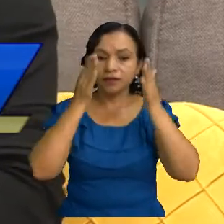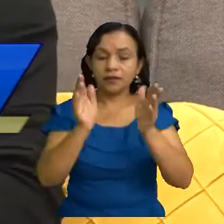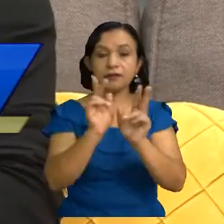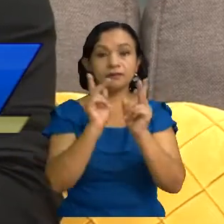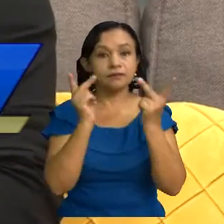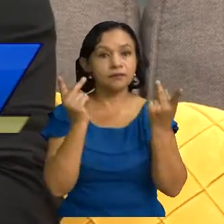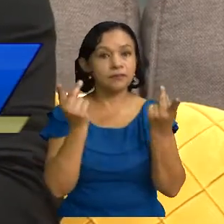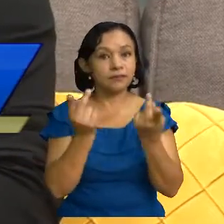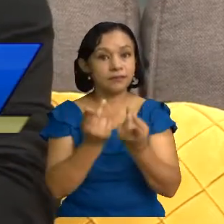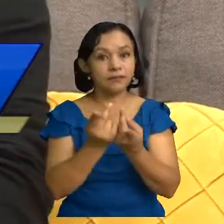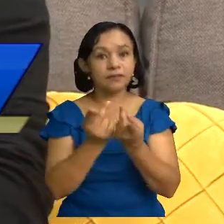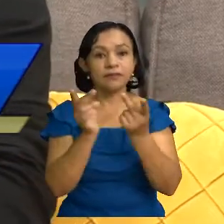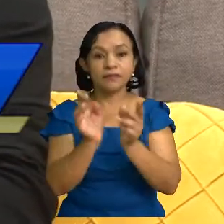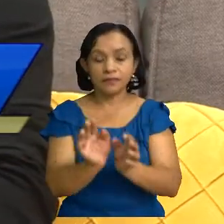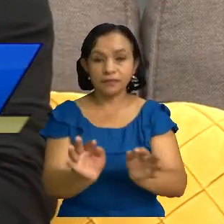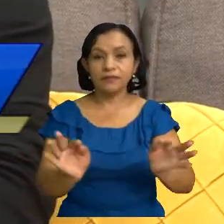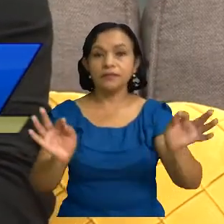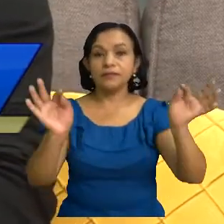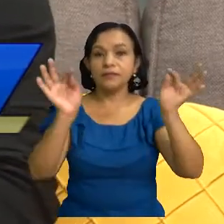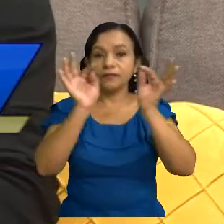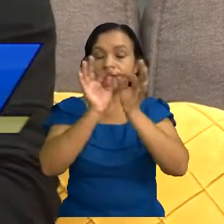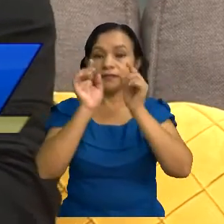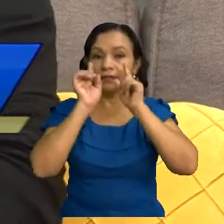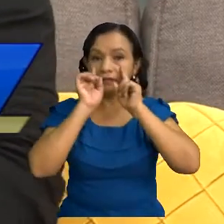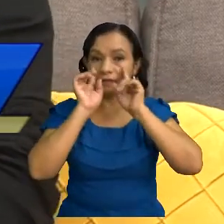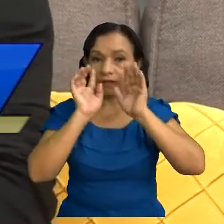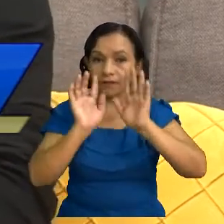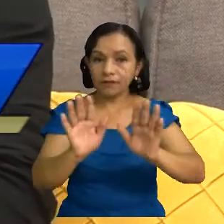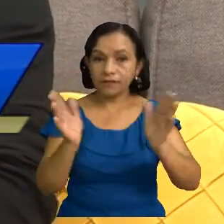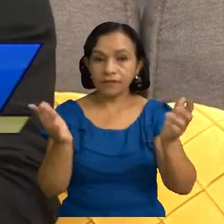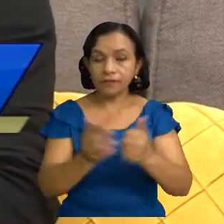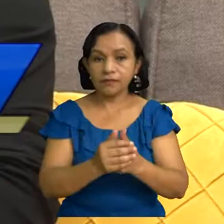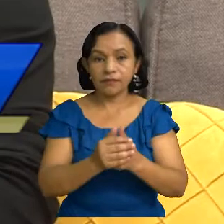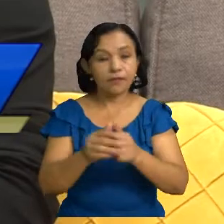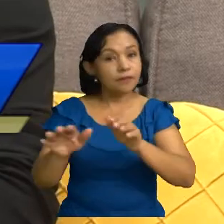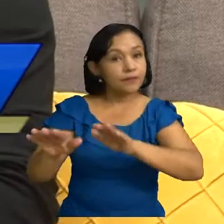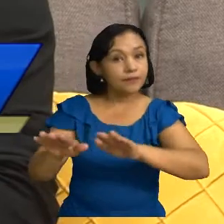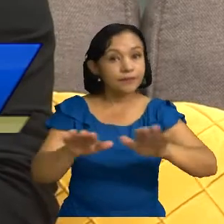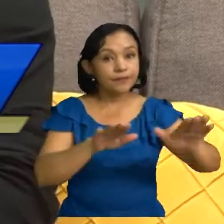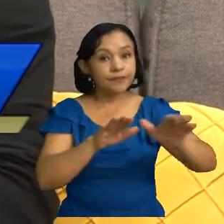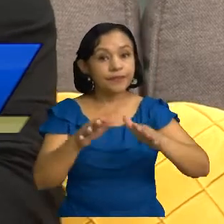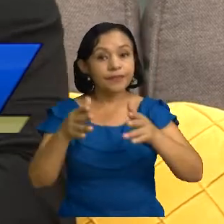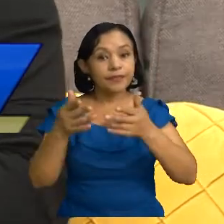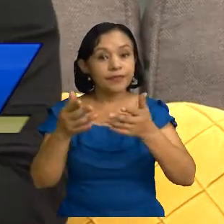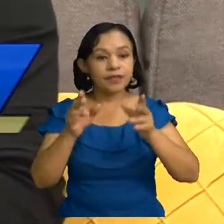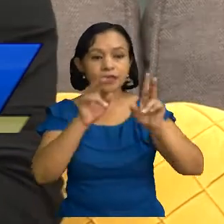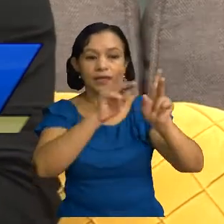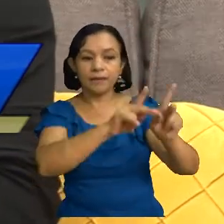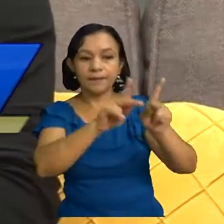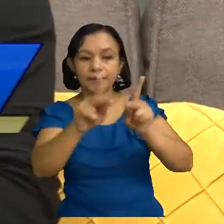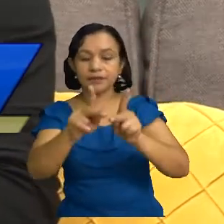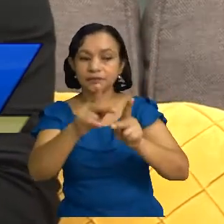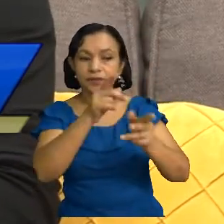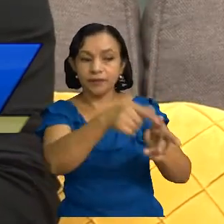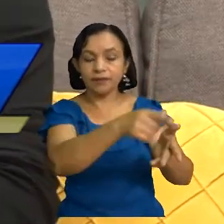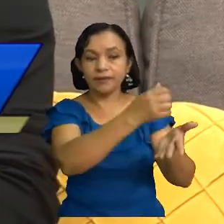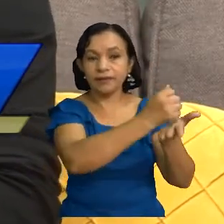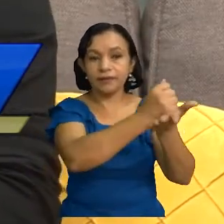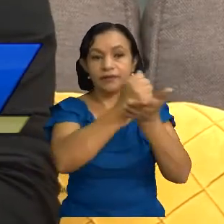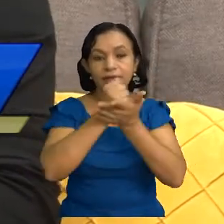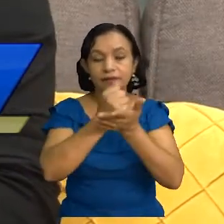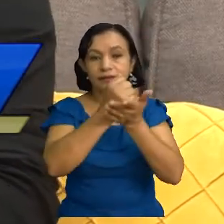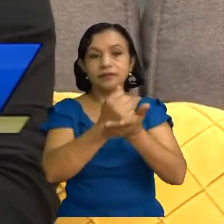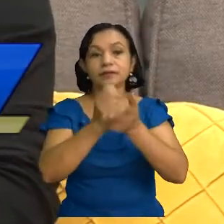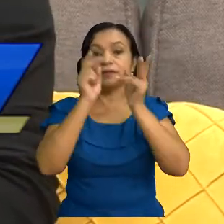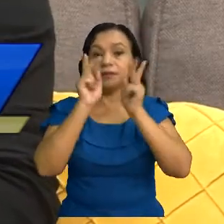porque eso es muy importante el tema de la conservación no va a ser posible sin nuestra gente no está ahí y si nuestra gente no ve